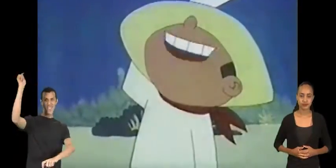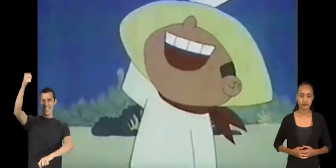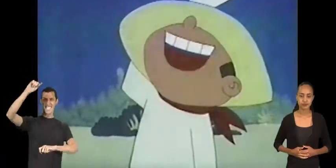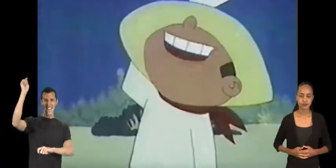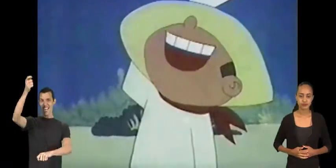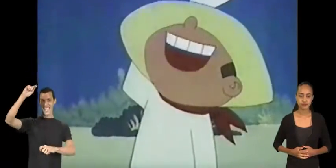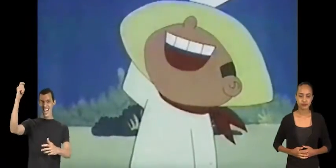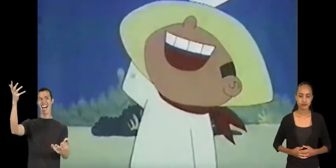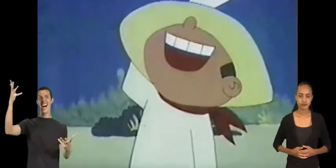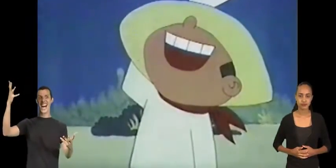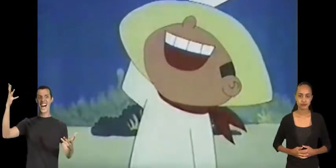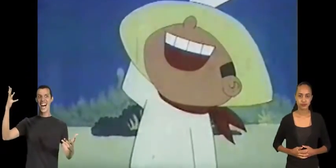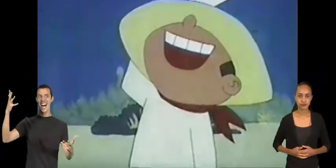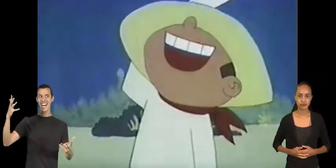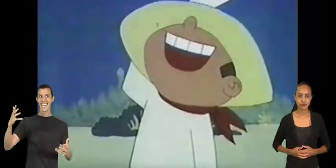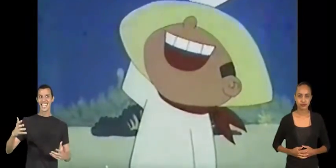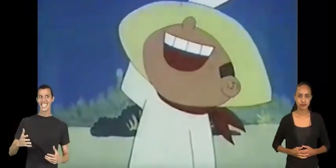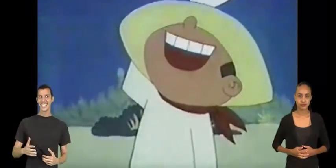¡Al machete!